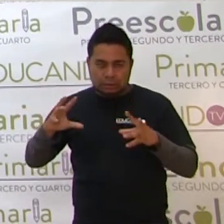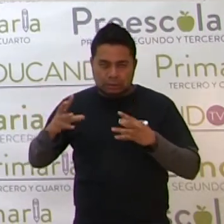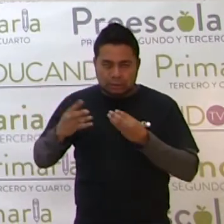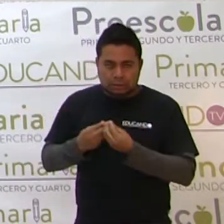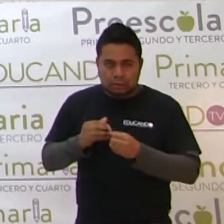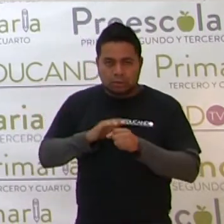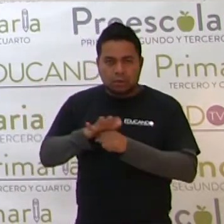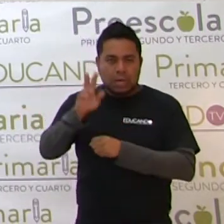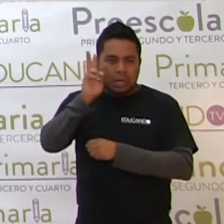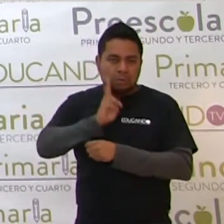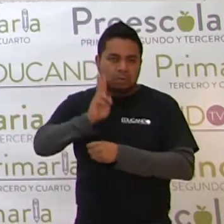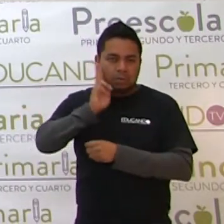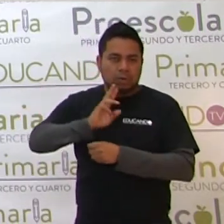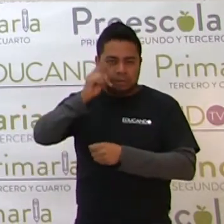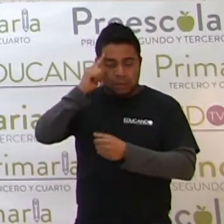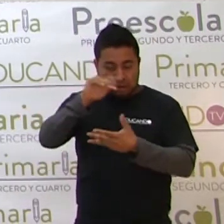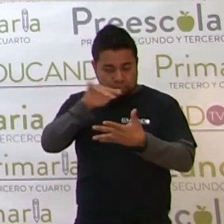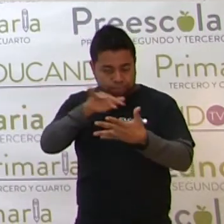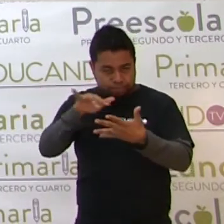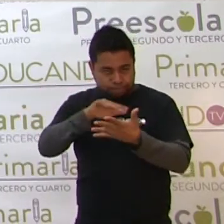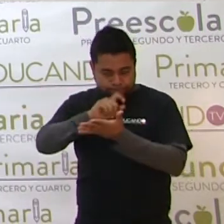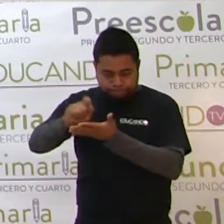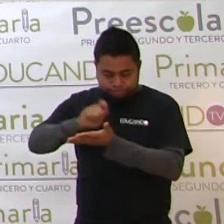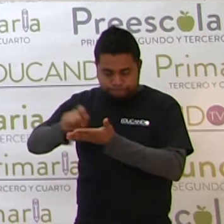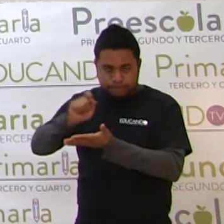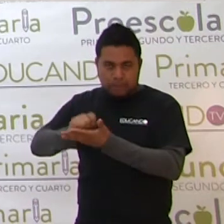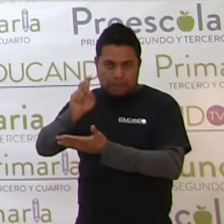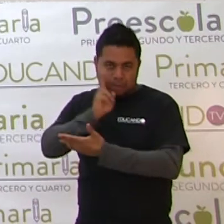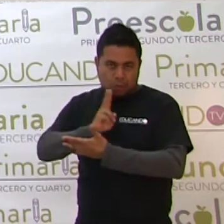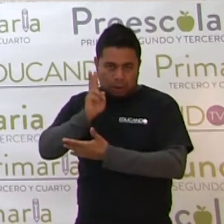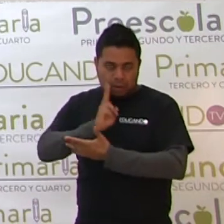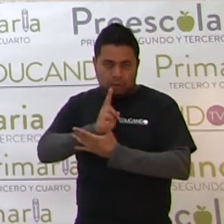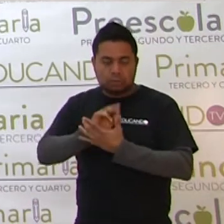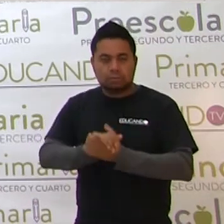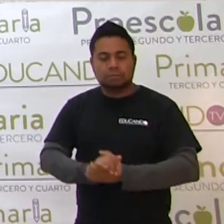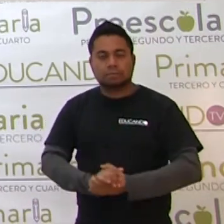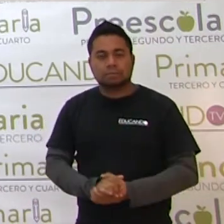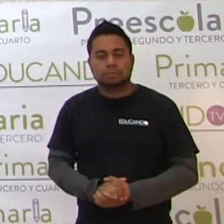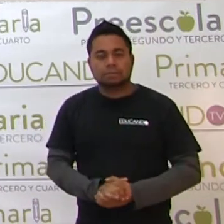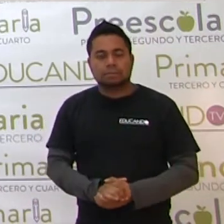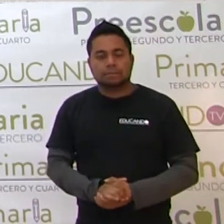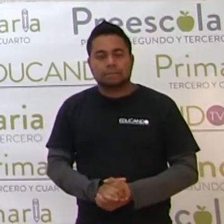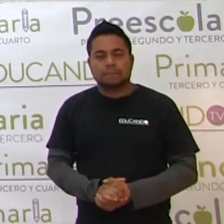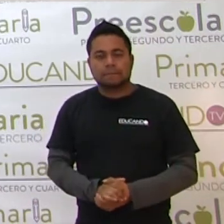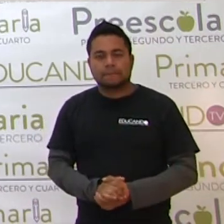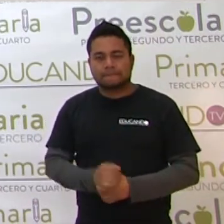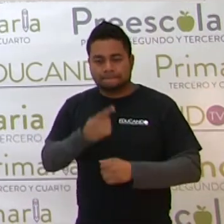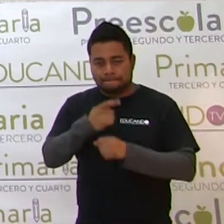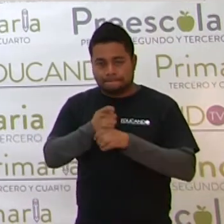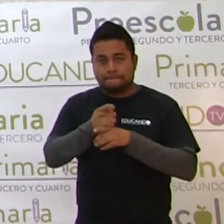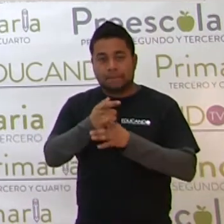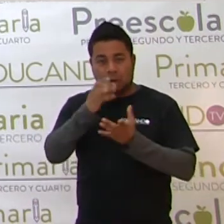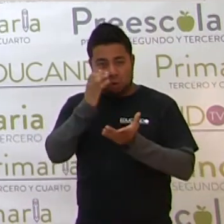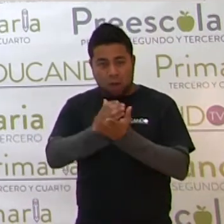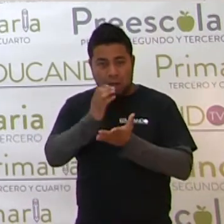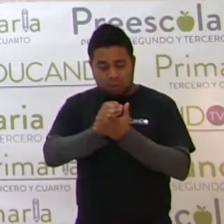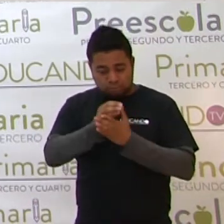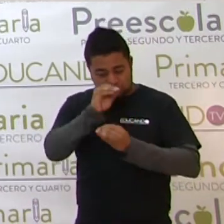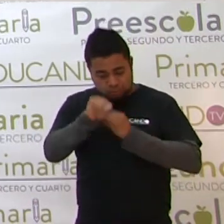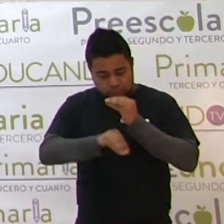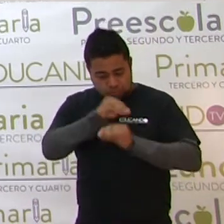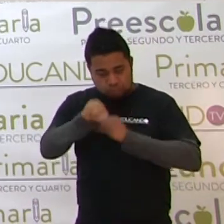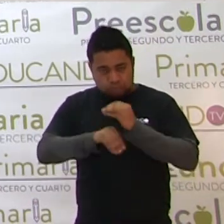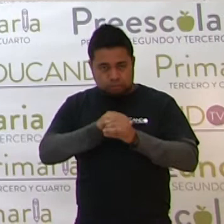del borrador del texto. Vamos a ir anotando en nuestra libreta toda